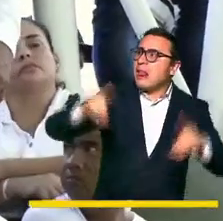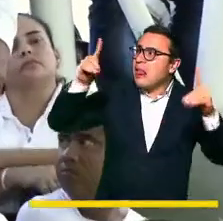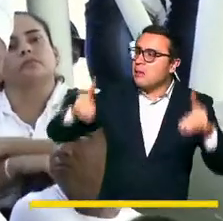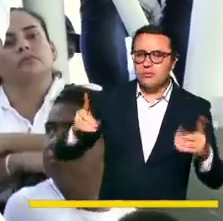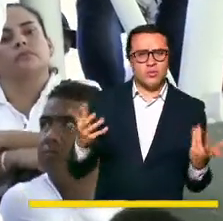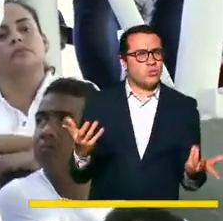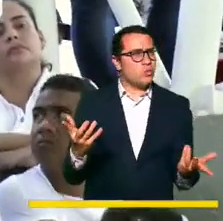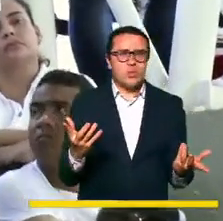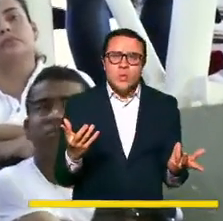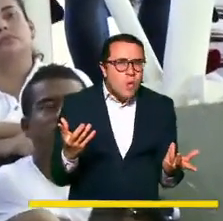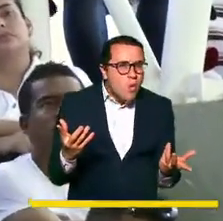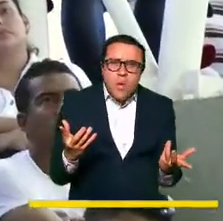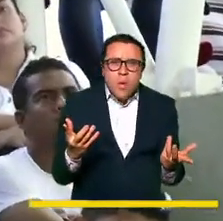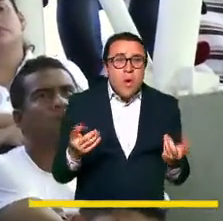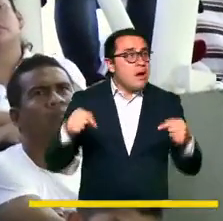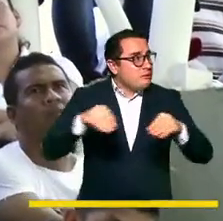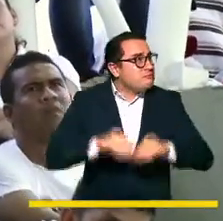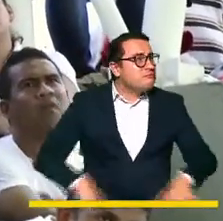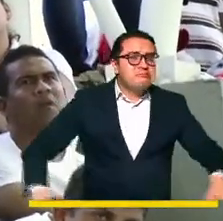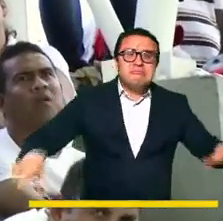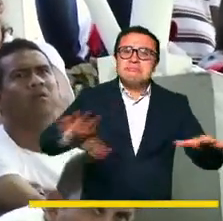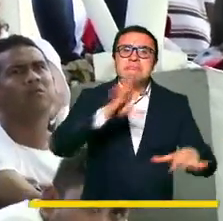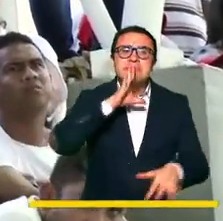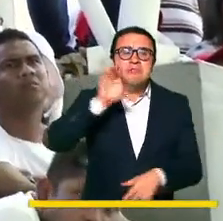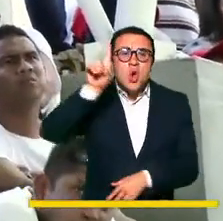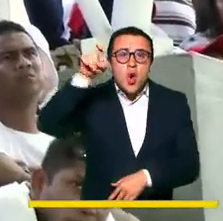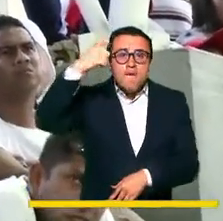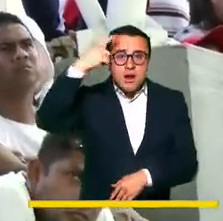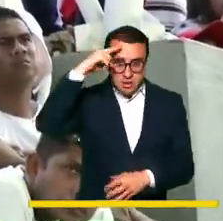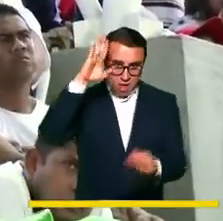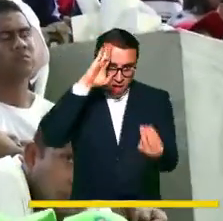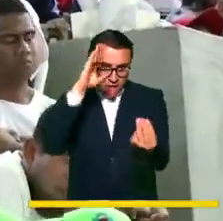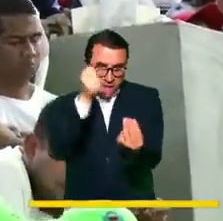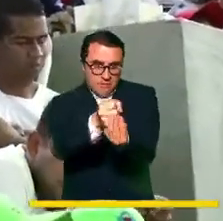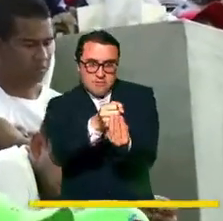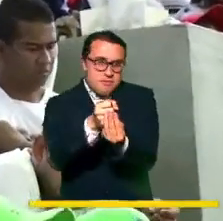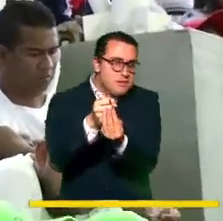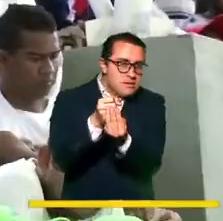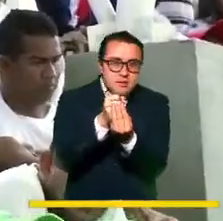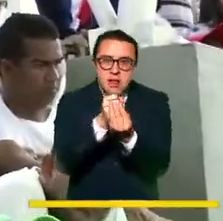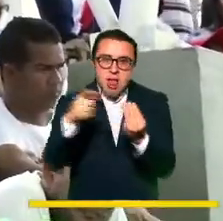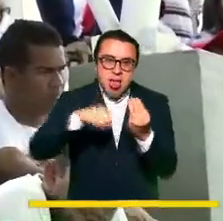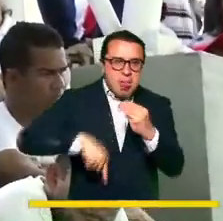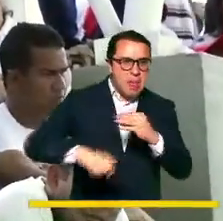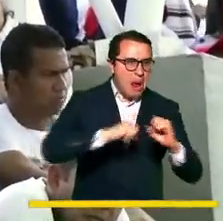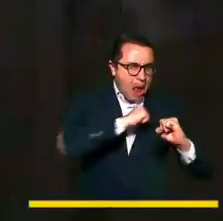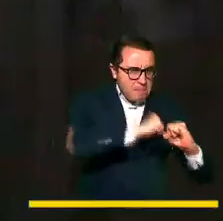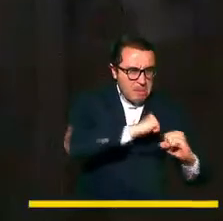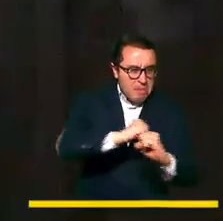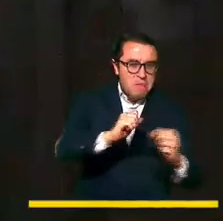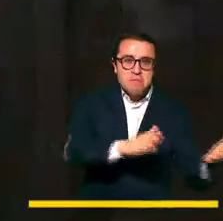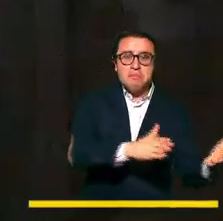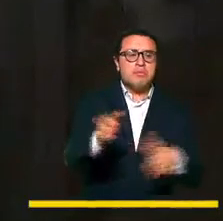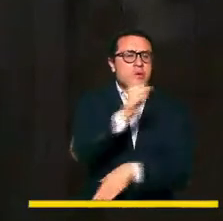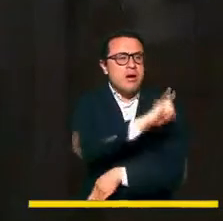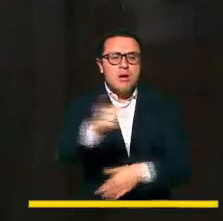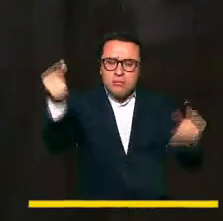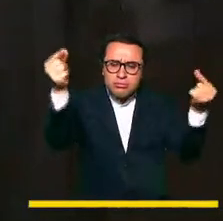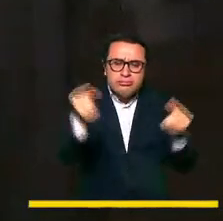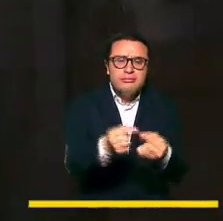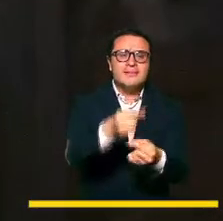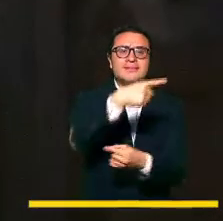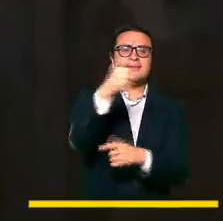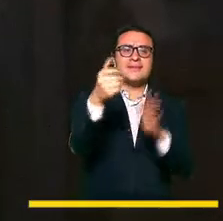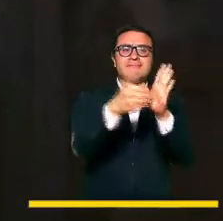la gobernanza paramilitar y asesinó 100,000 ciudadanos de Colombia. Que aún sus cuerpos siguen